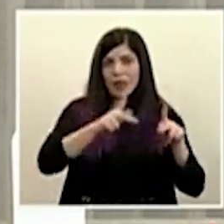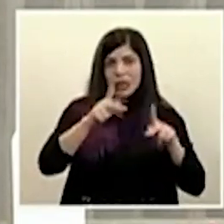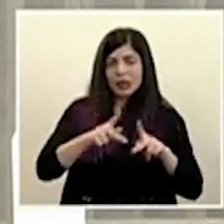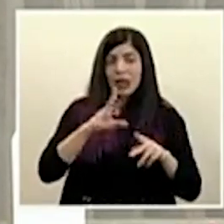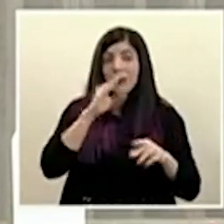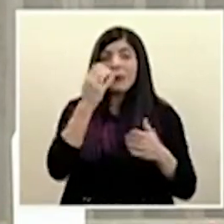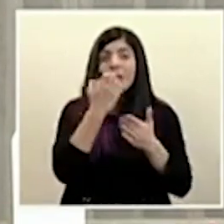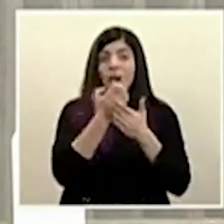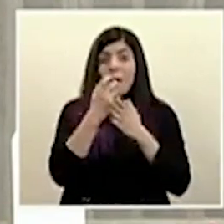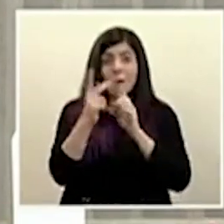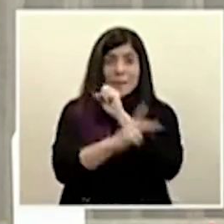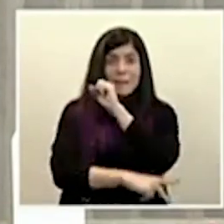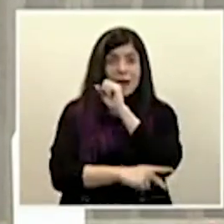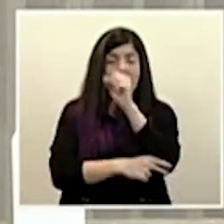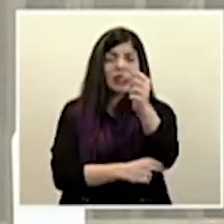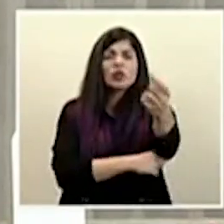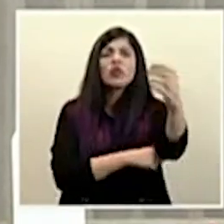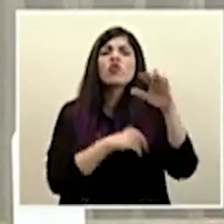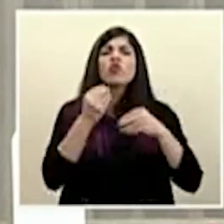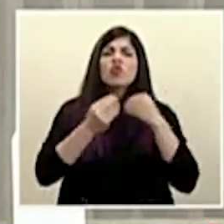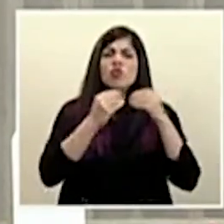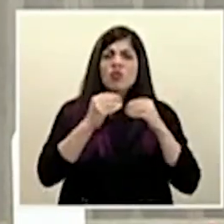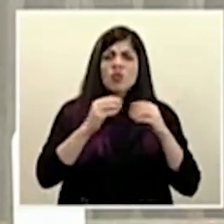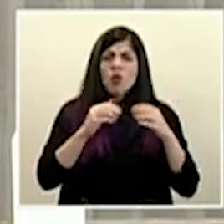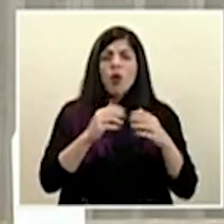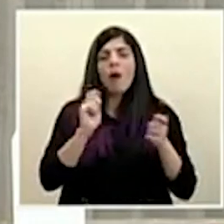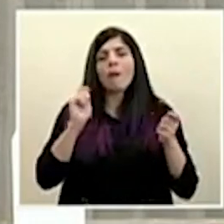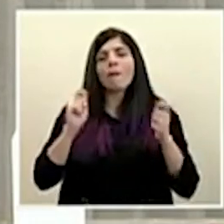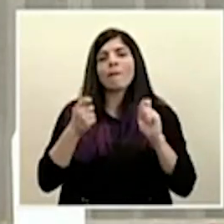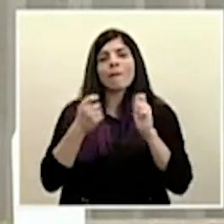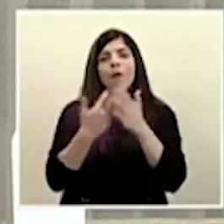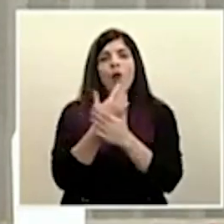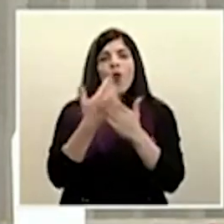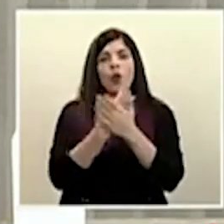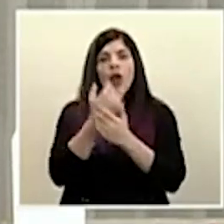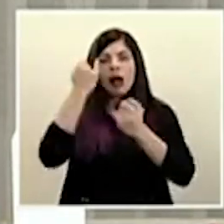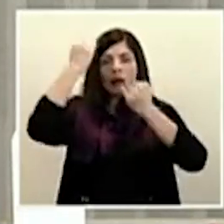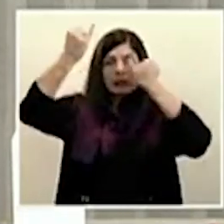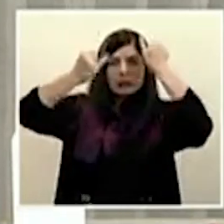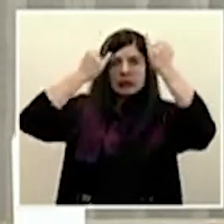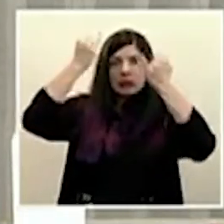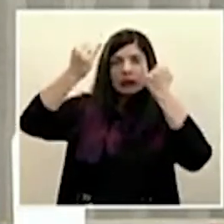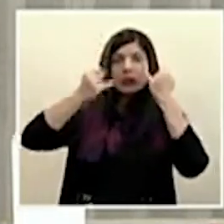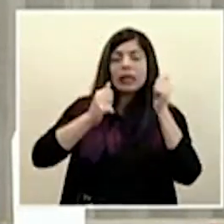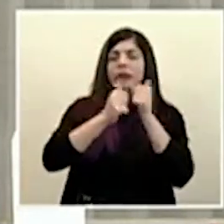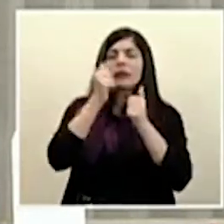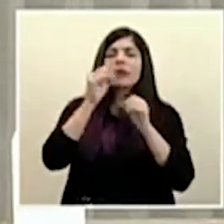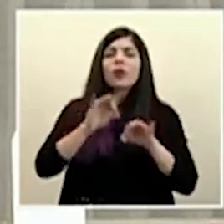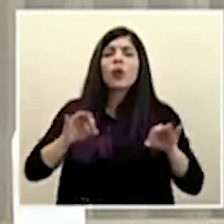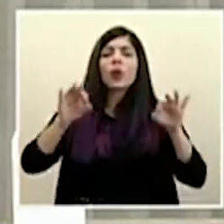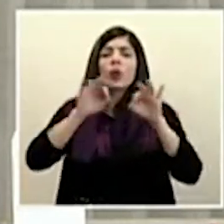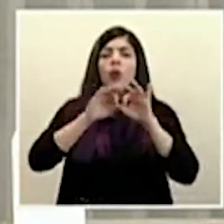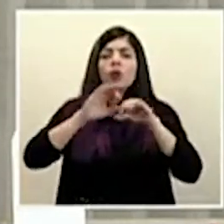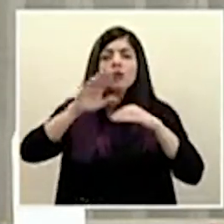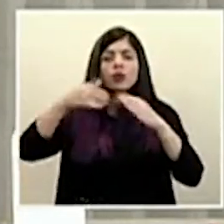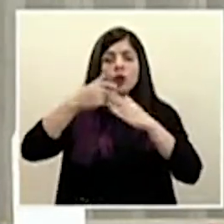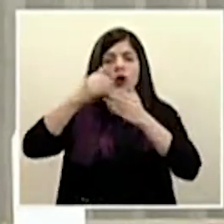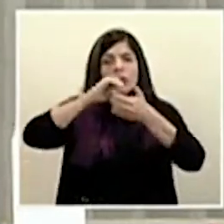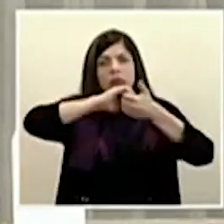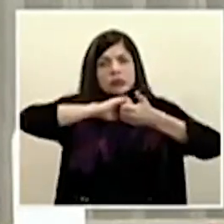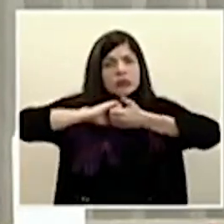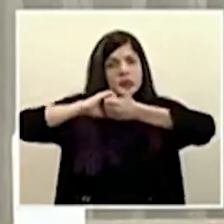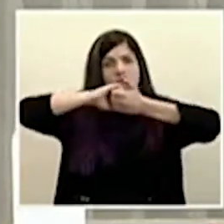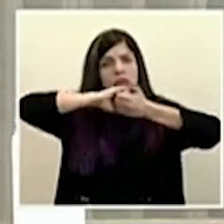y económica del país, será modernizando, innovando y muy importante, siendo solidarios